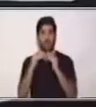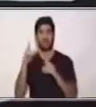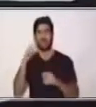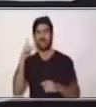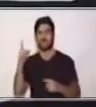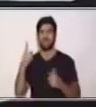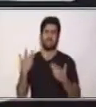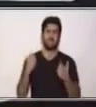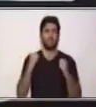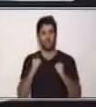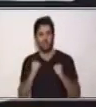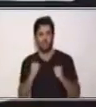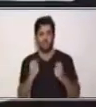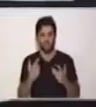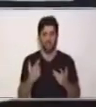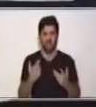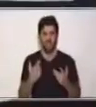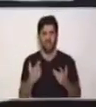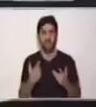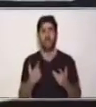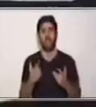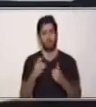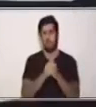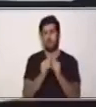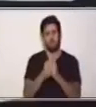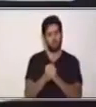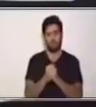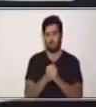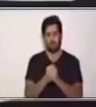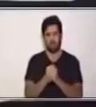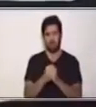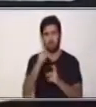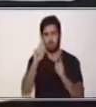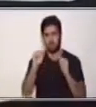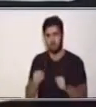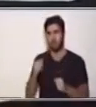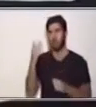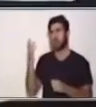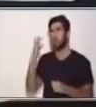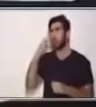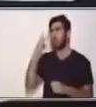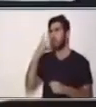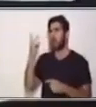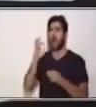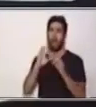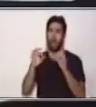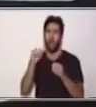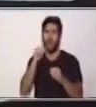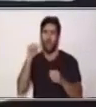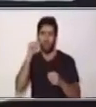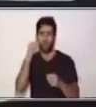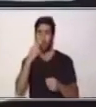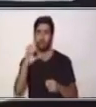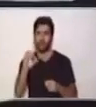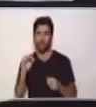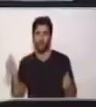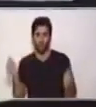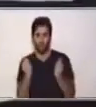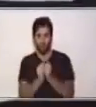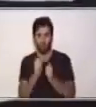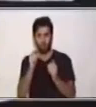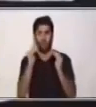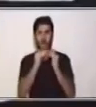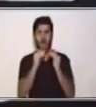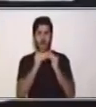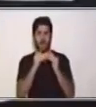cuesta un poquito las operaciones, no se preocupe, pídale a favor a sus familiares, amigos, que estén en